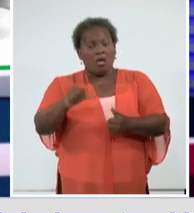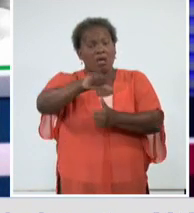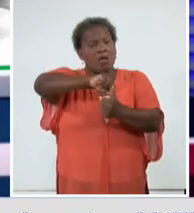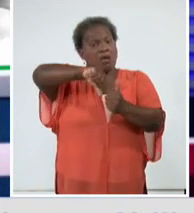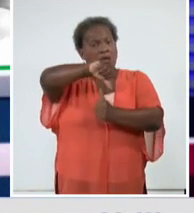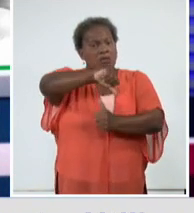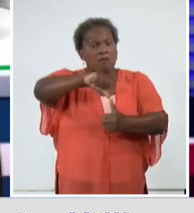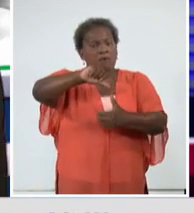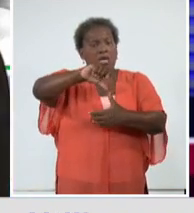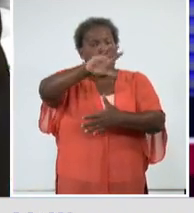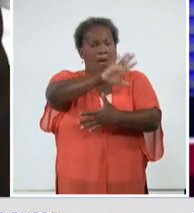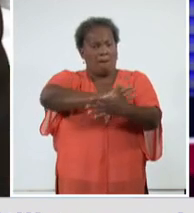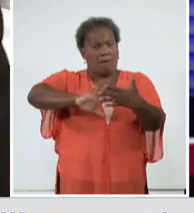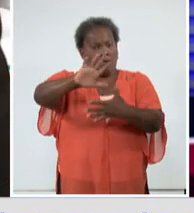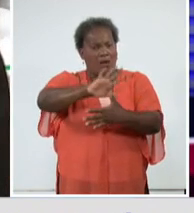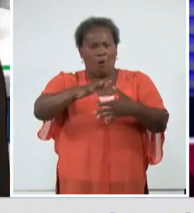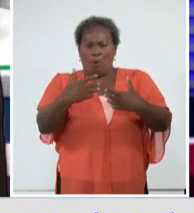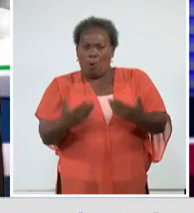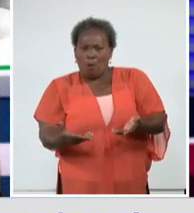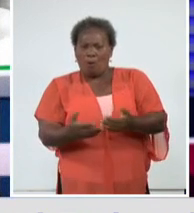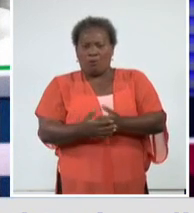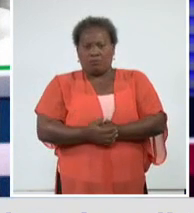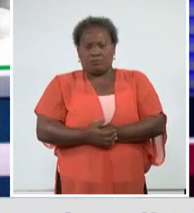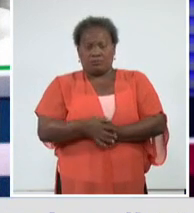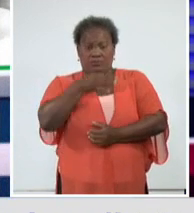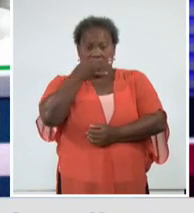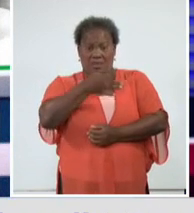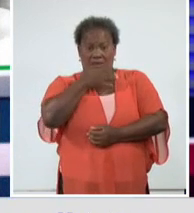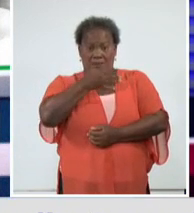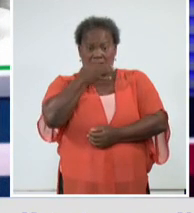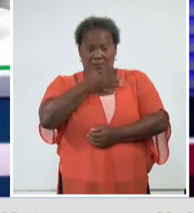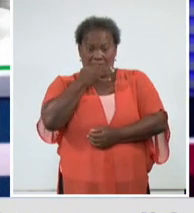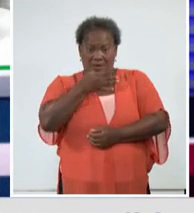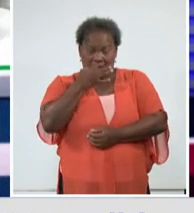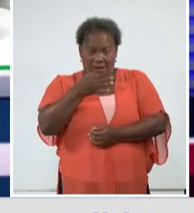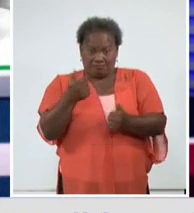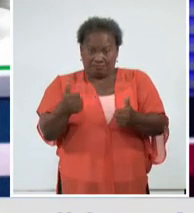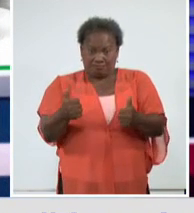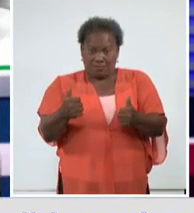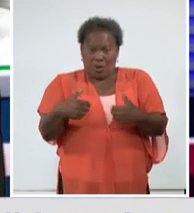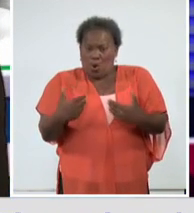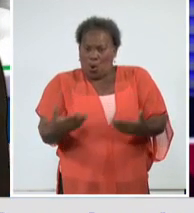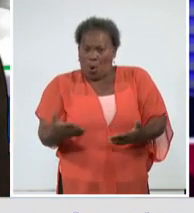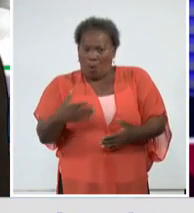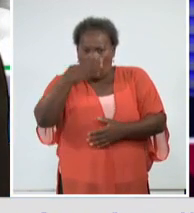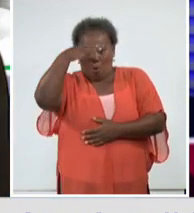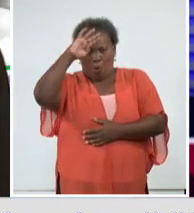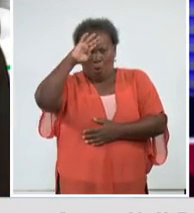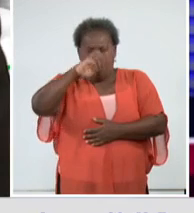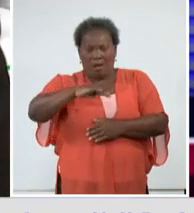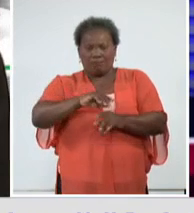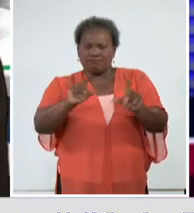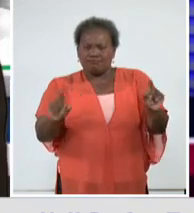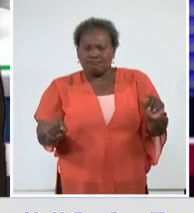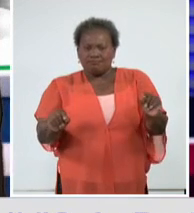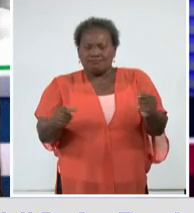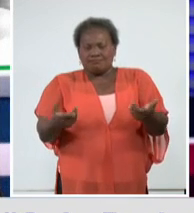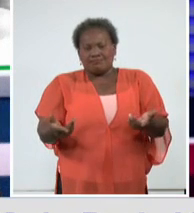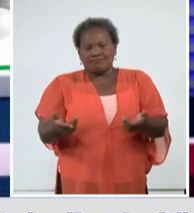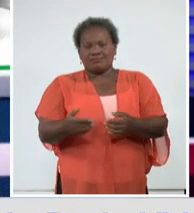Américas, para un poco poner en contexto en cómo estamos en nuestro país. Bueno,